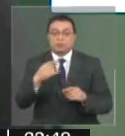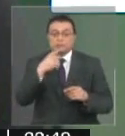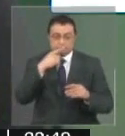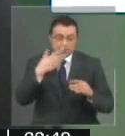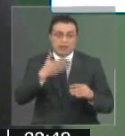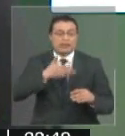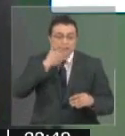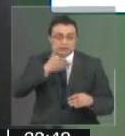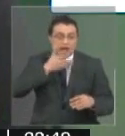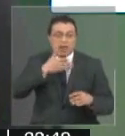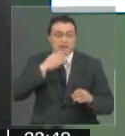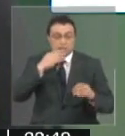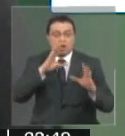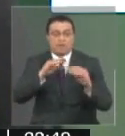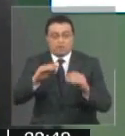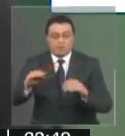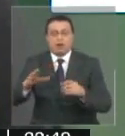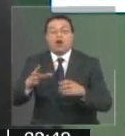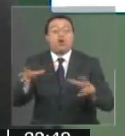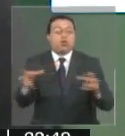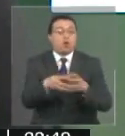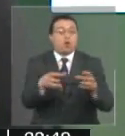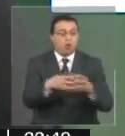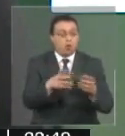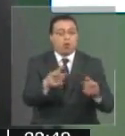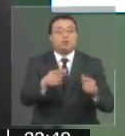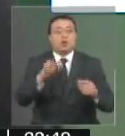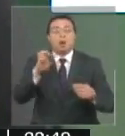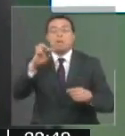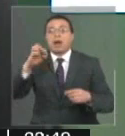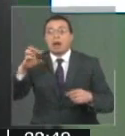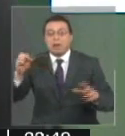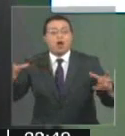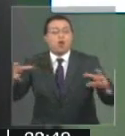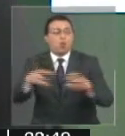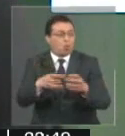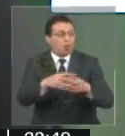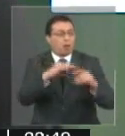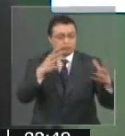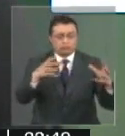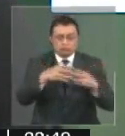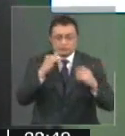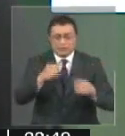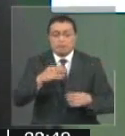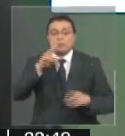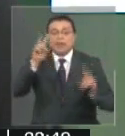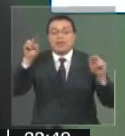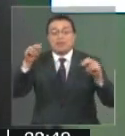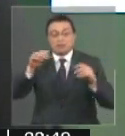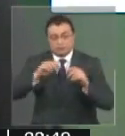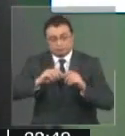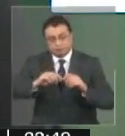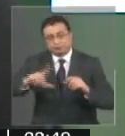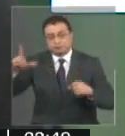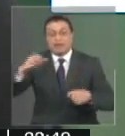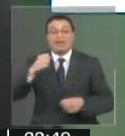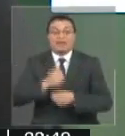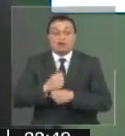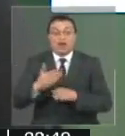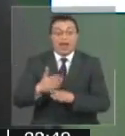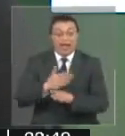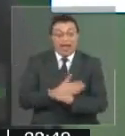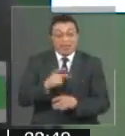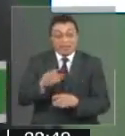mis charlas, cuando hablo con asociaciones, organizaciones, organizaciones de padres, siempre sale el tema de inclusión laboral. Yo creo que antes de la